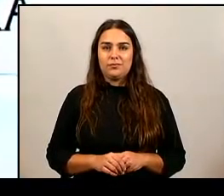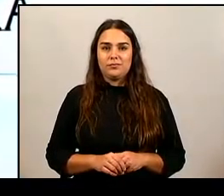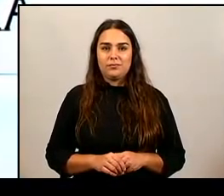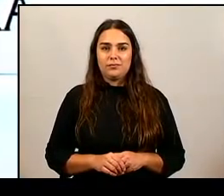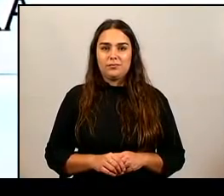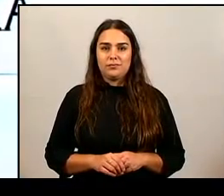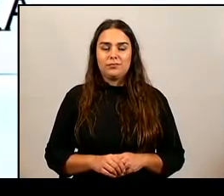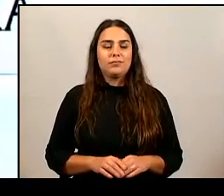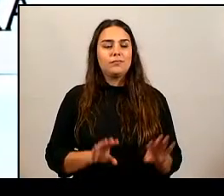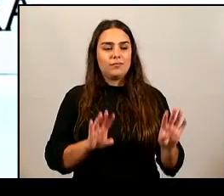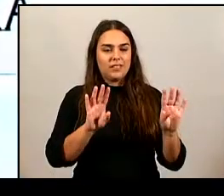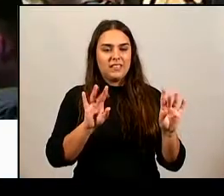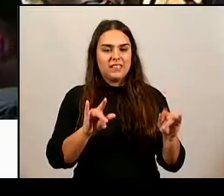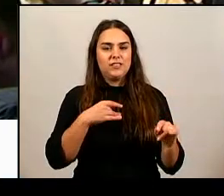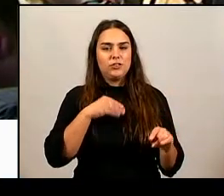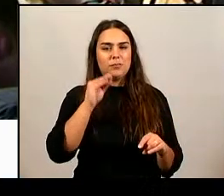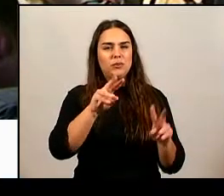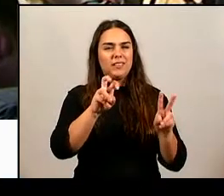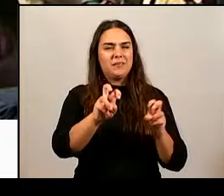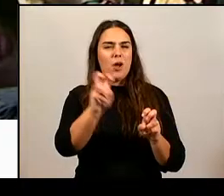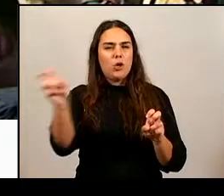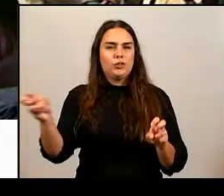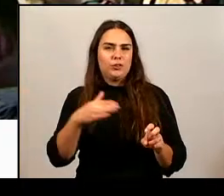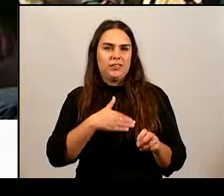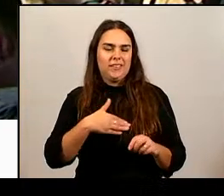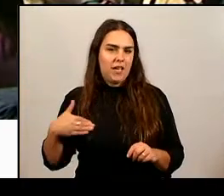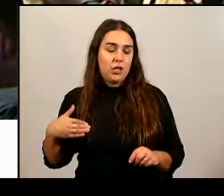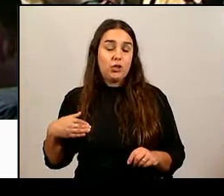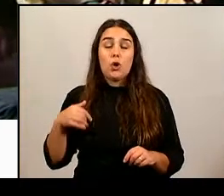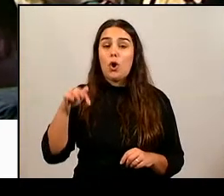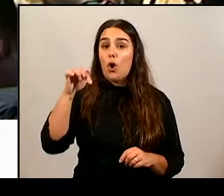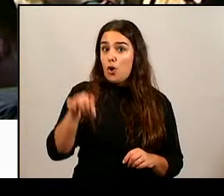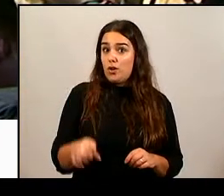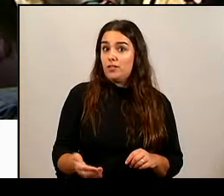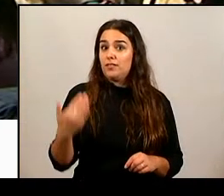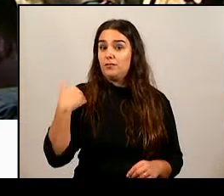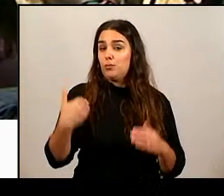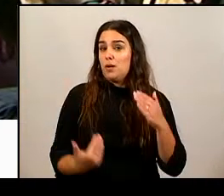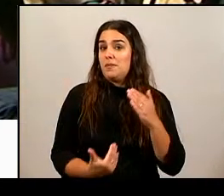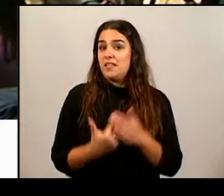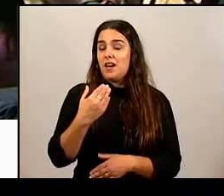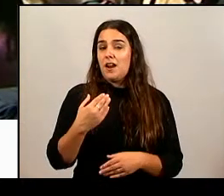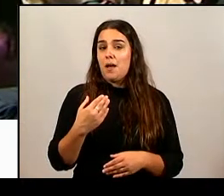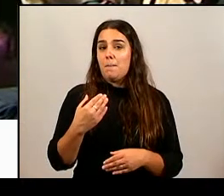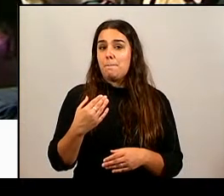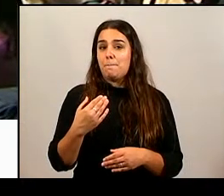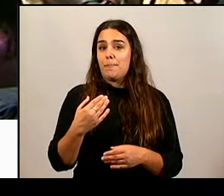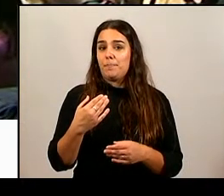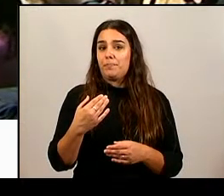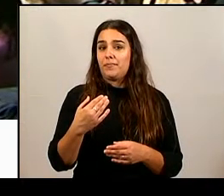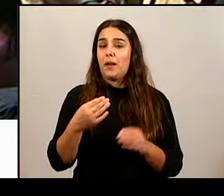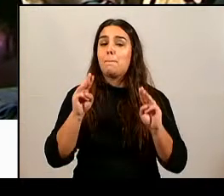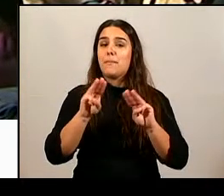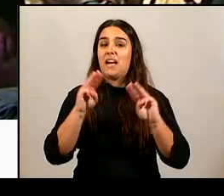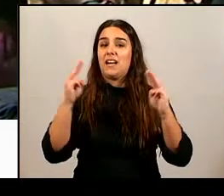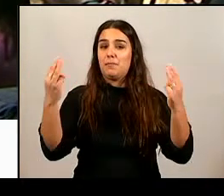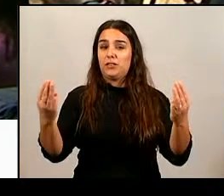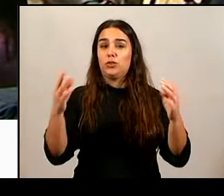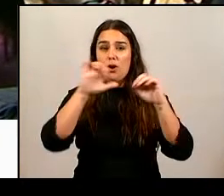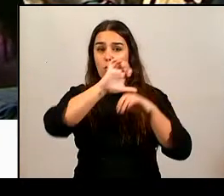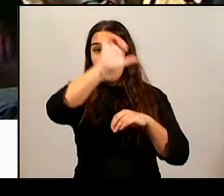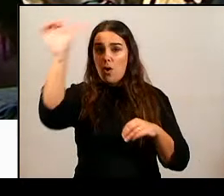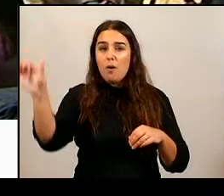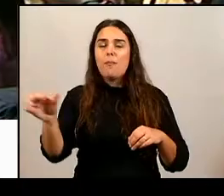Sí, yo le quería preguntar por otro asunto. Hoy, esta mañana, en el Parlamento Europeo se va a votar